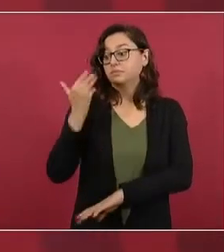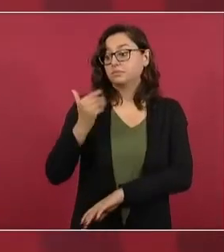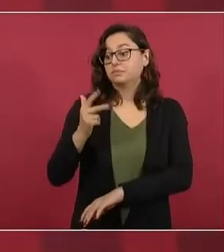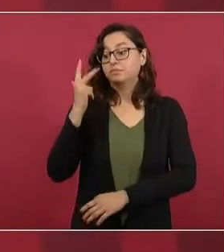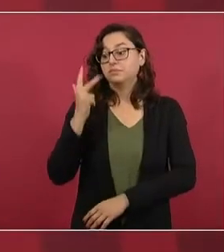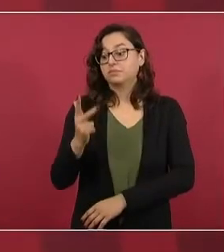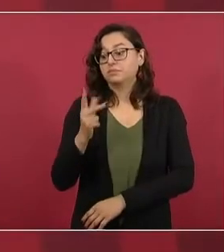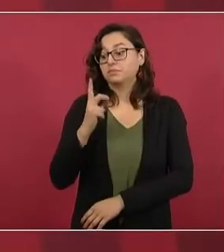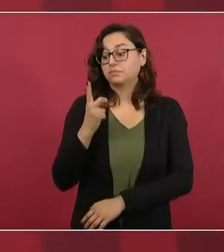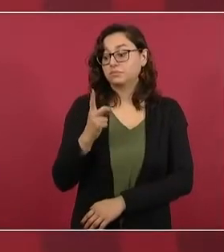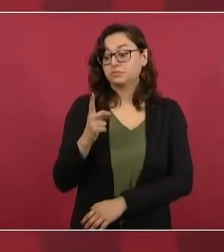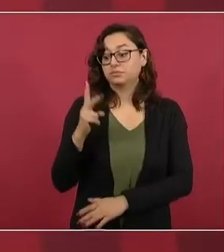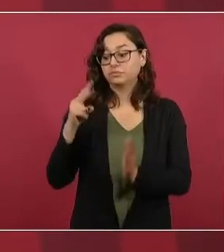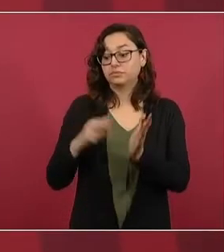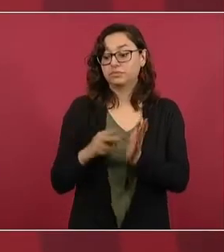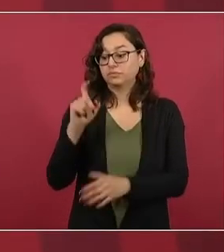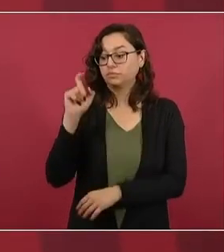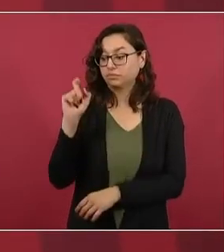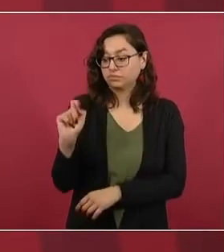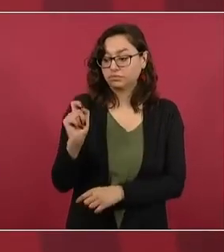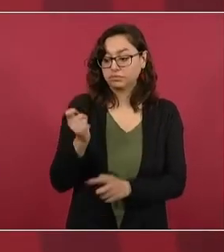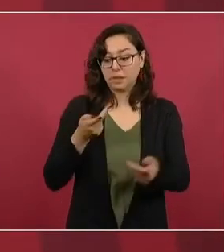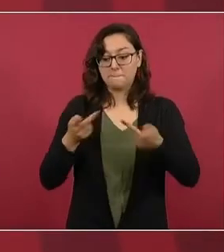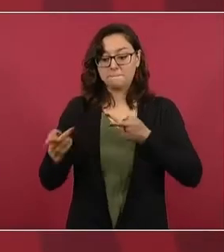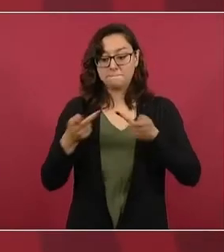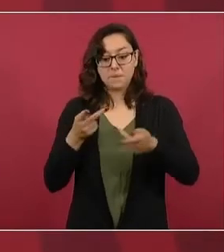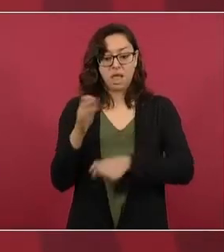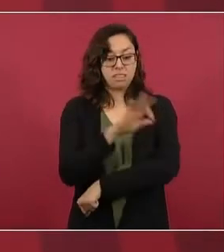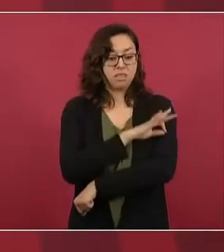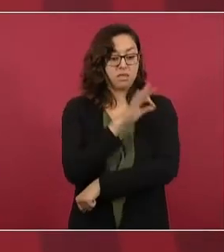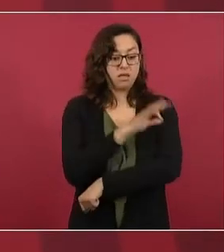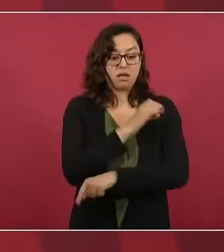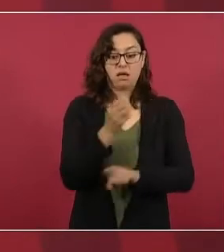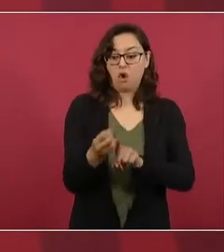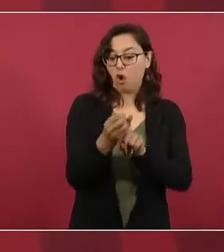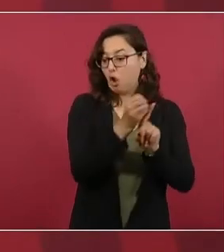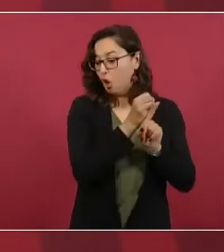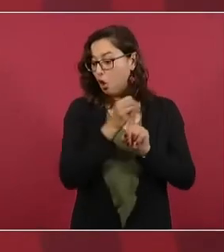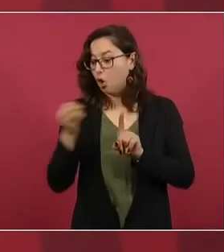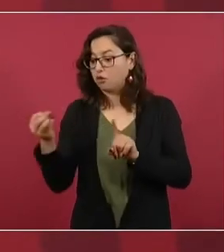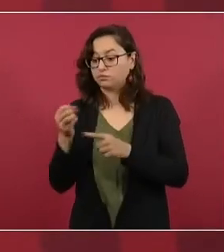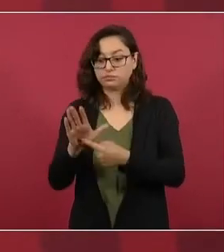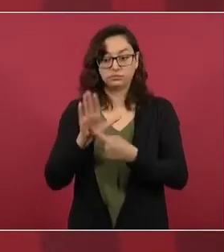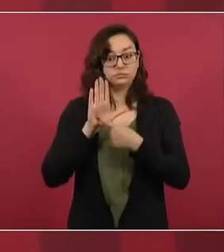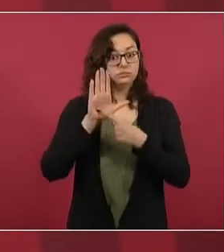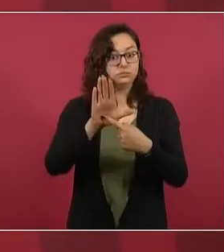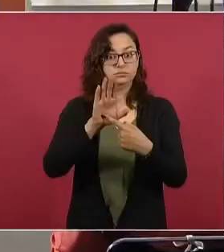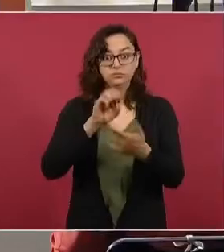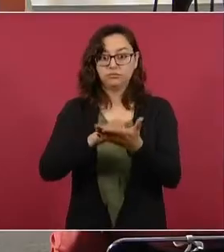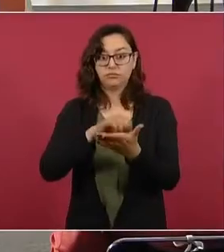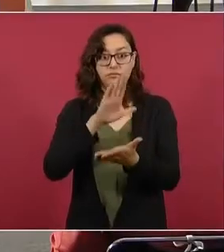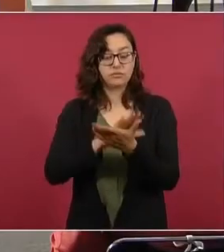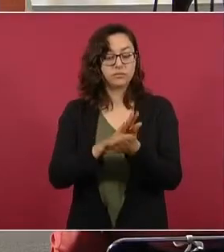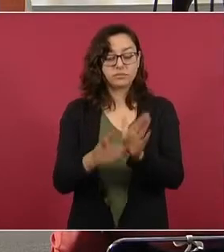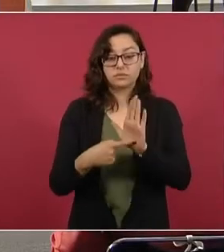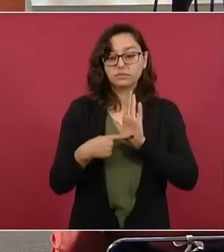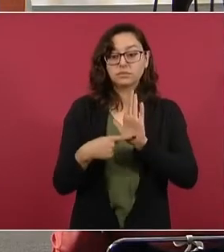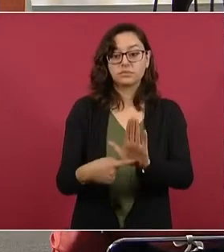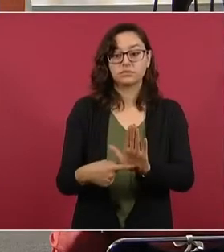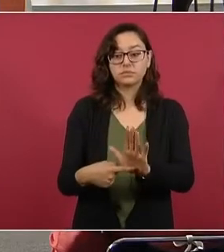de 2020, cuando presentamos públicamente la Política Nacional de Vacunación contra COVID, hay